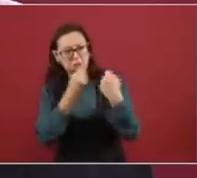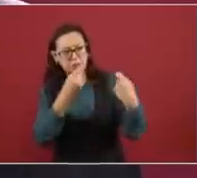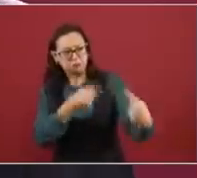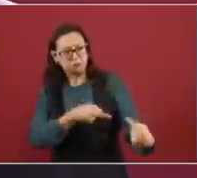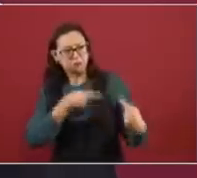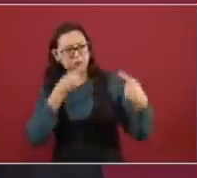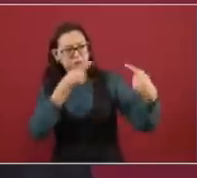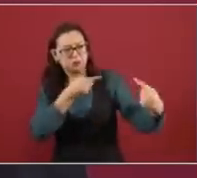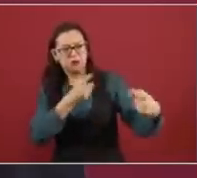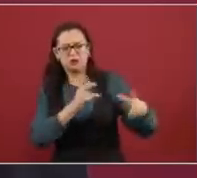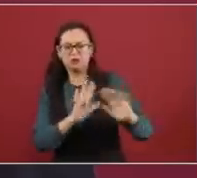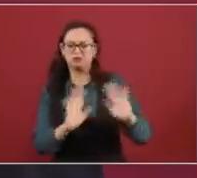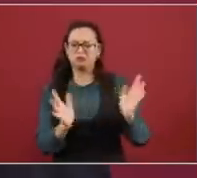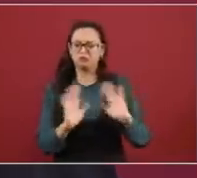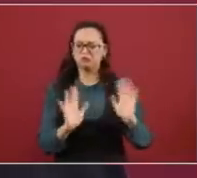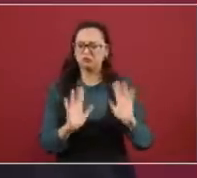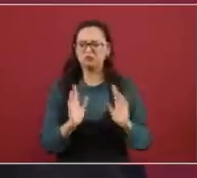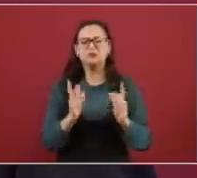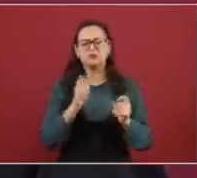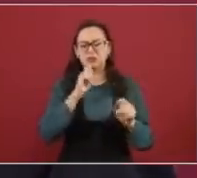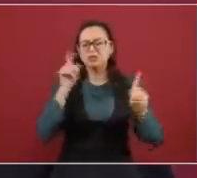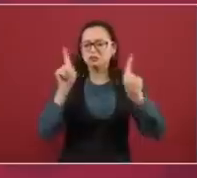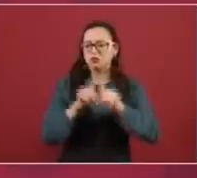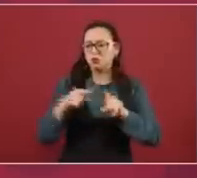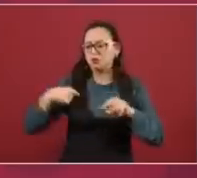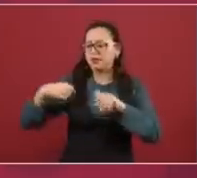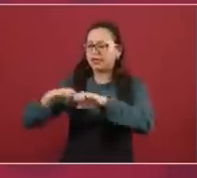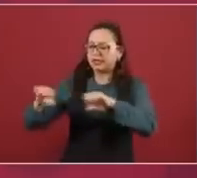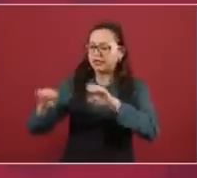me lo recomendaron mis asesores